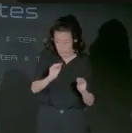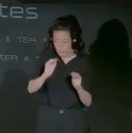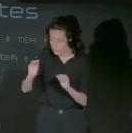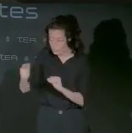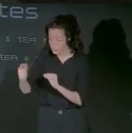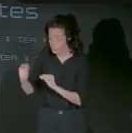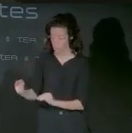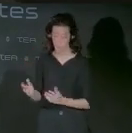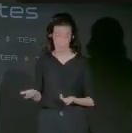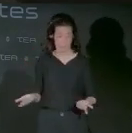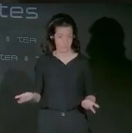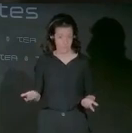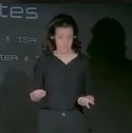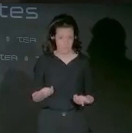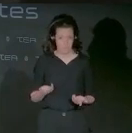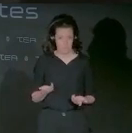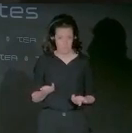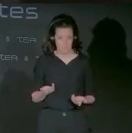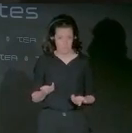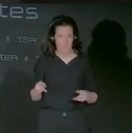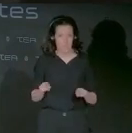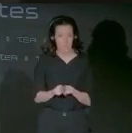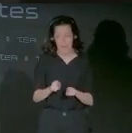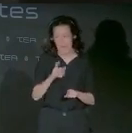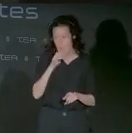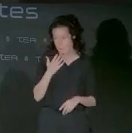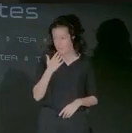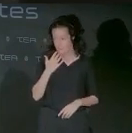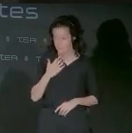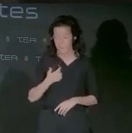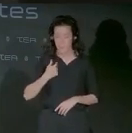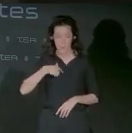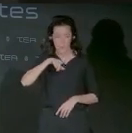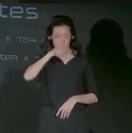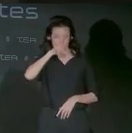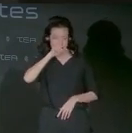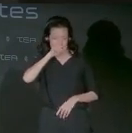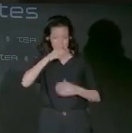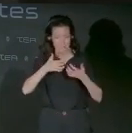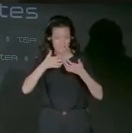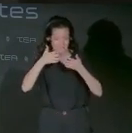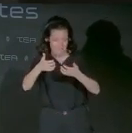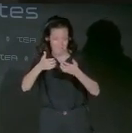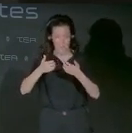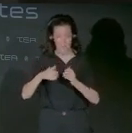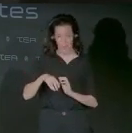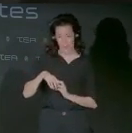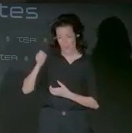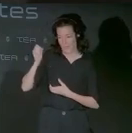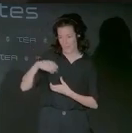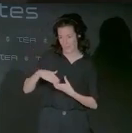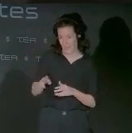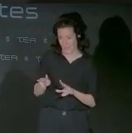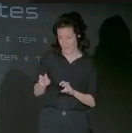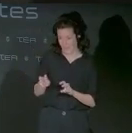como que ya tenemos más normalizadas, ¿no? Si yo ahora mismo pongo un tweet o un thread cuando ya llegue a España,